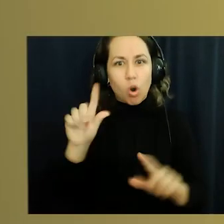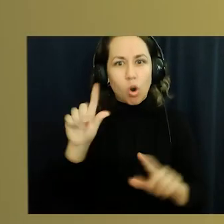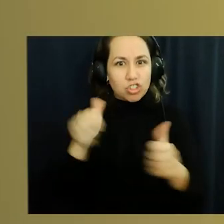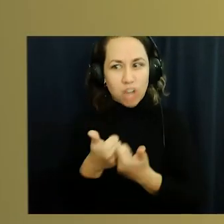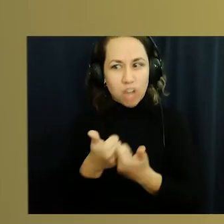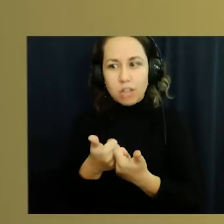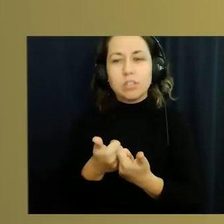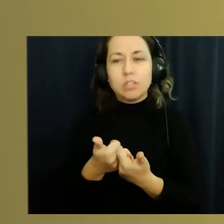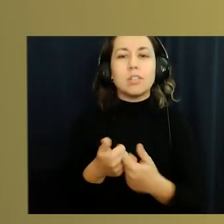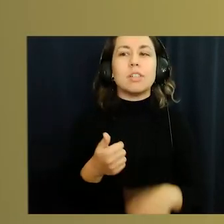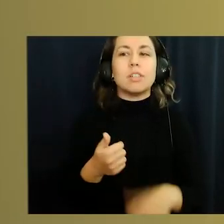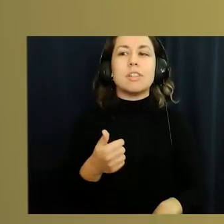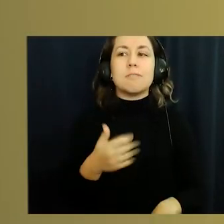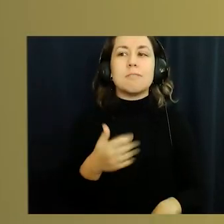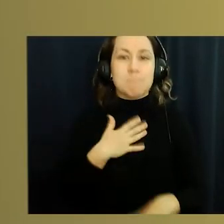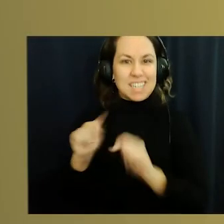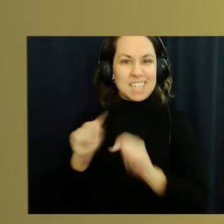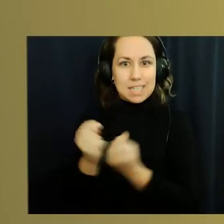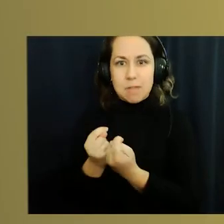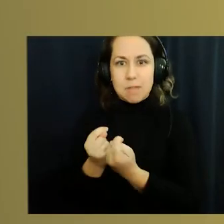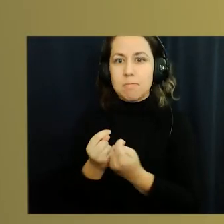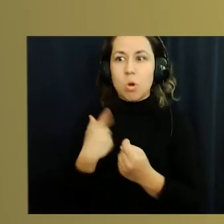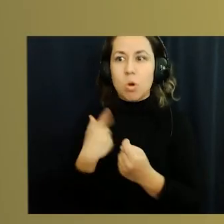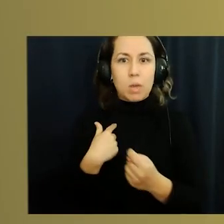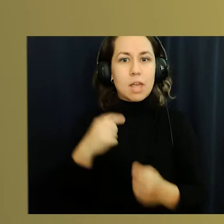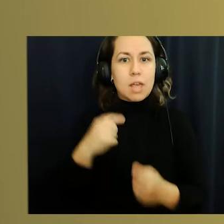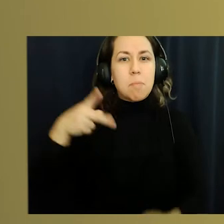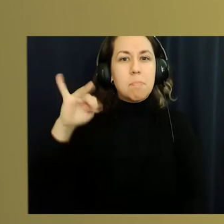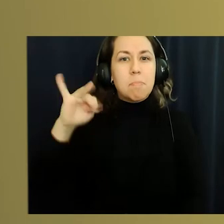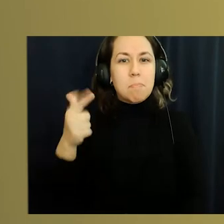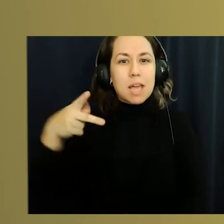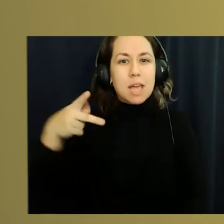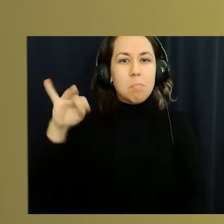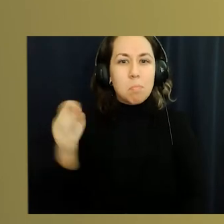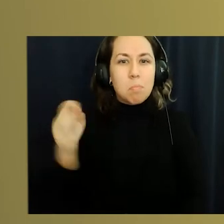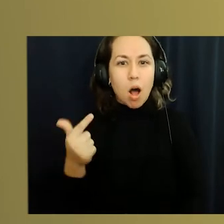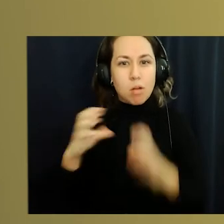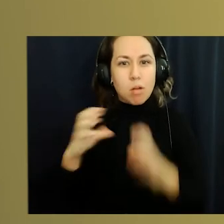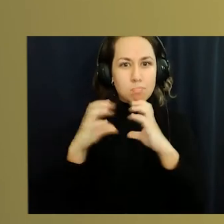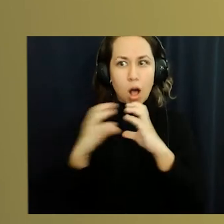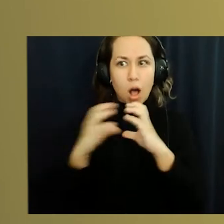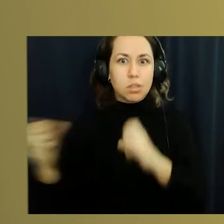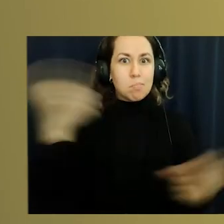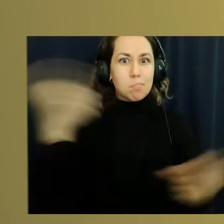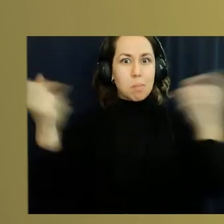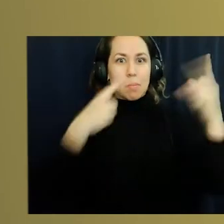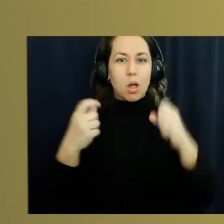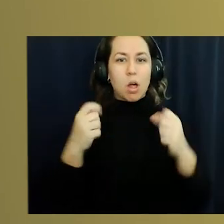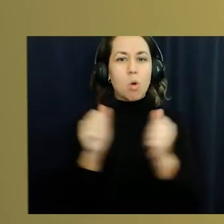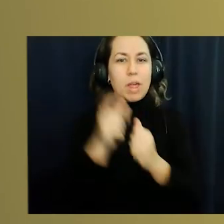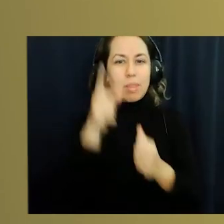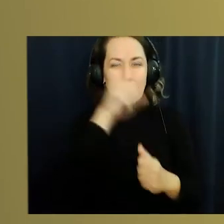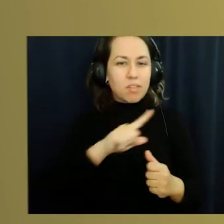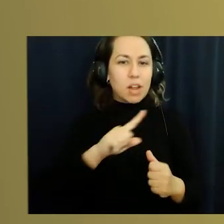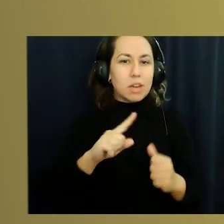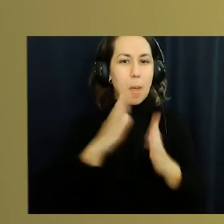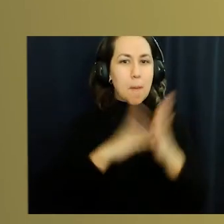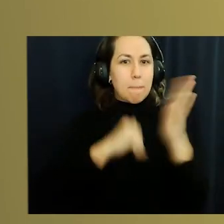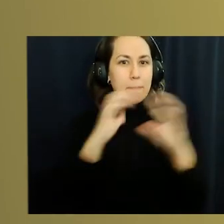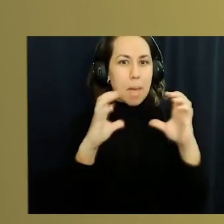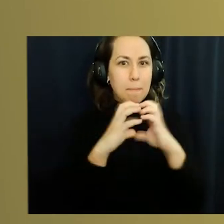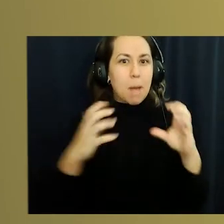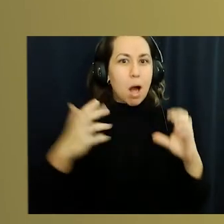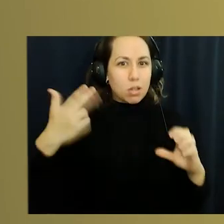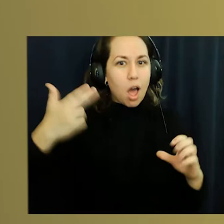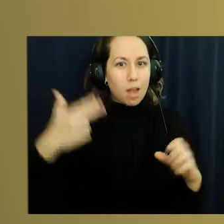Mi mejor memoria fue el reto de invención de JPL, estar en el experimento de la clase de física con las pelotas, con un arma de pelotas